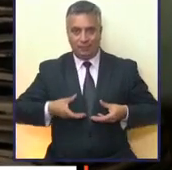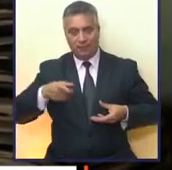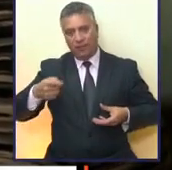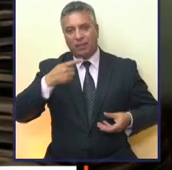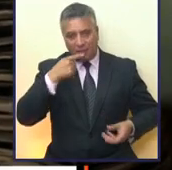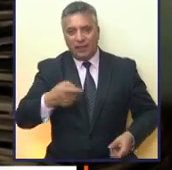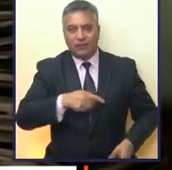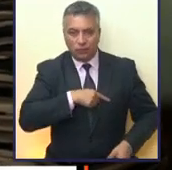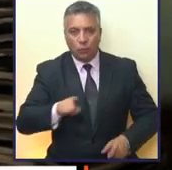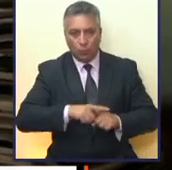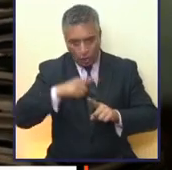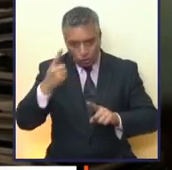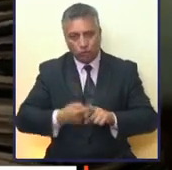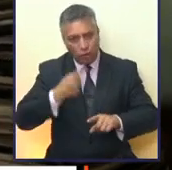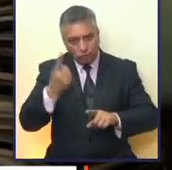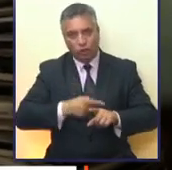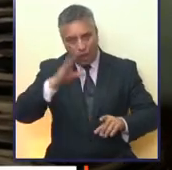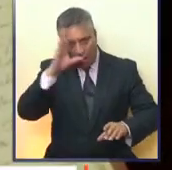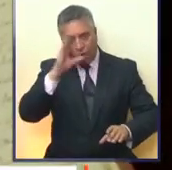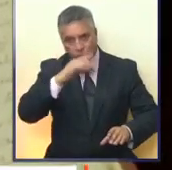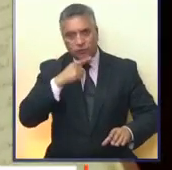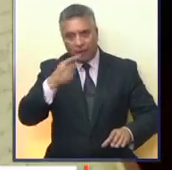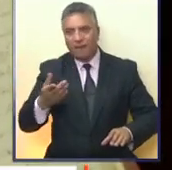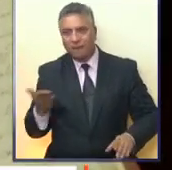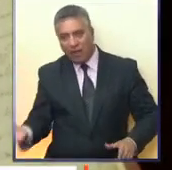de todas las noches hojearlo y que lo tenía en su velador.